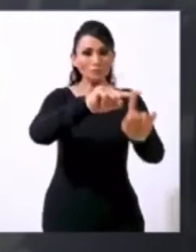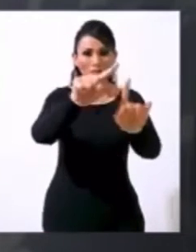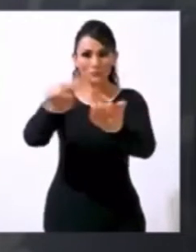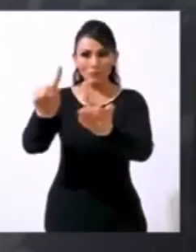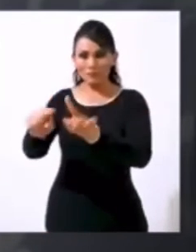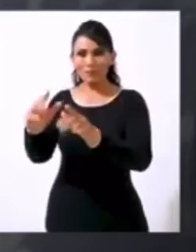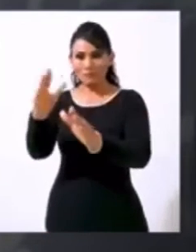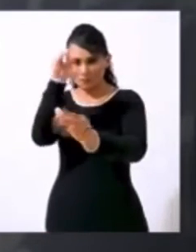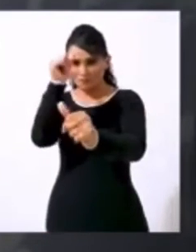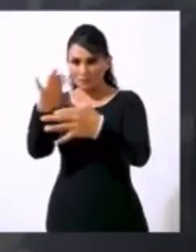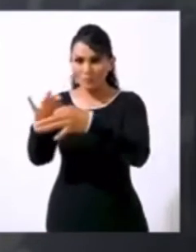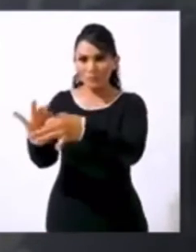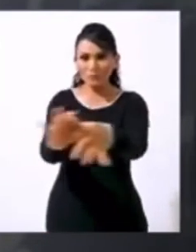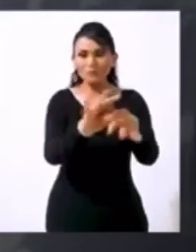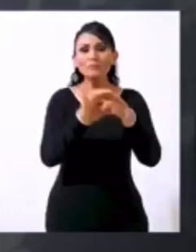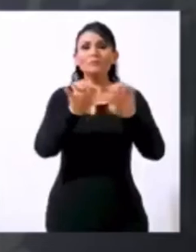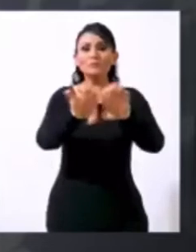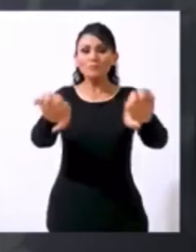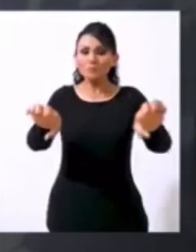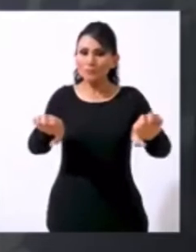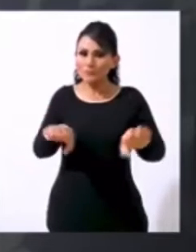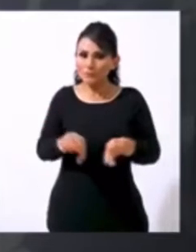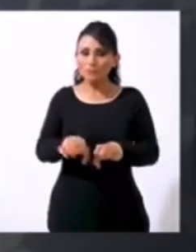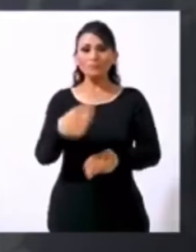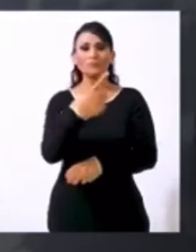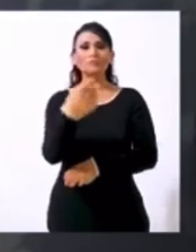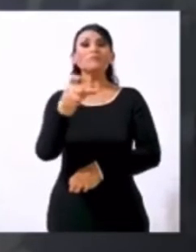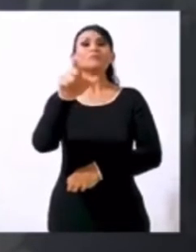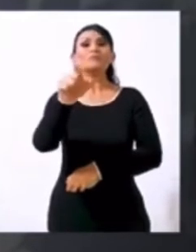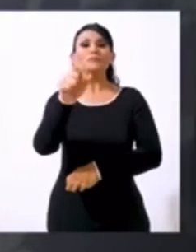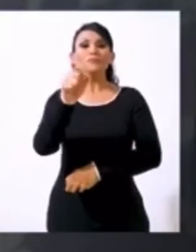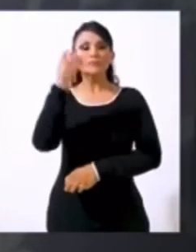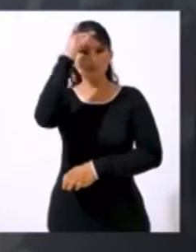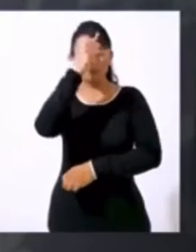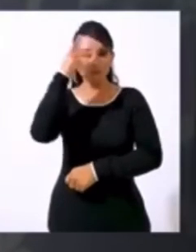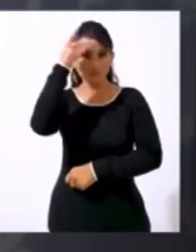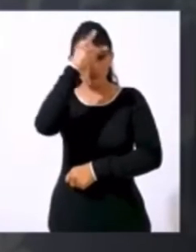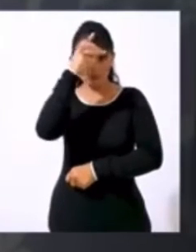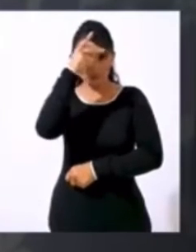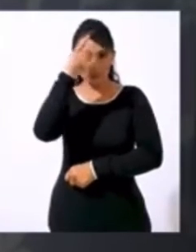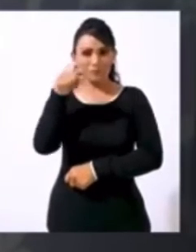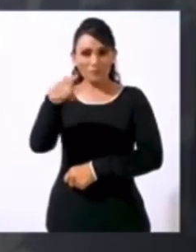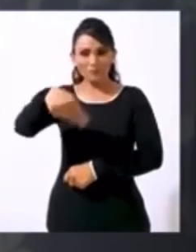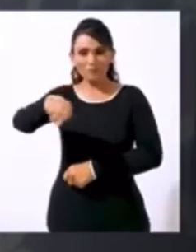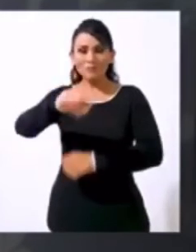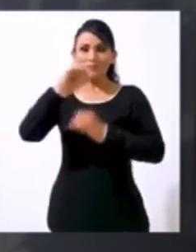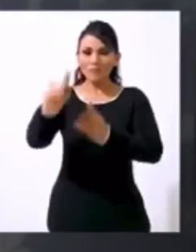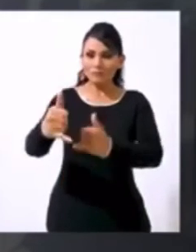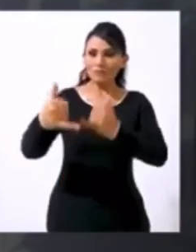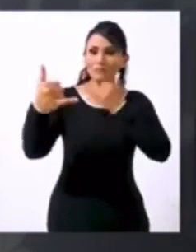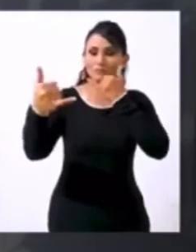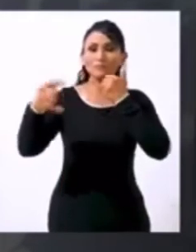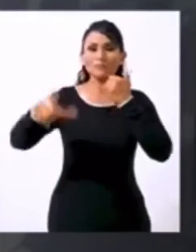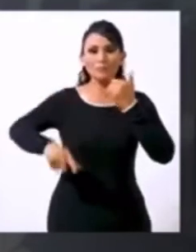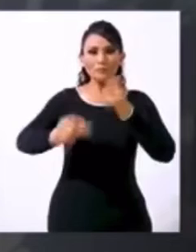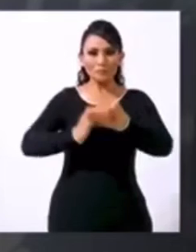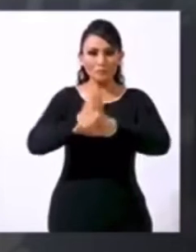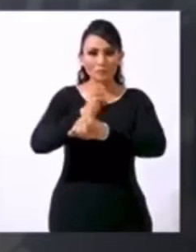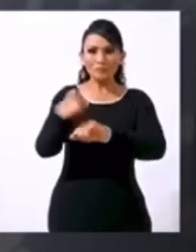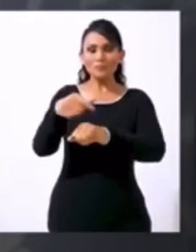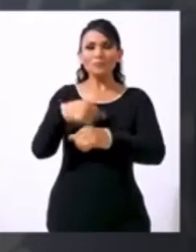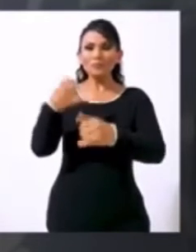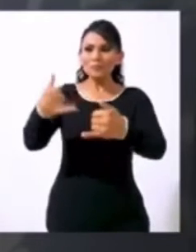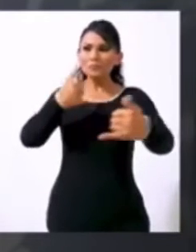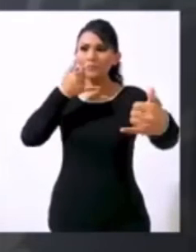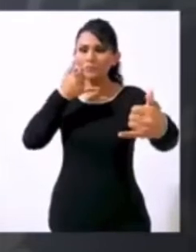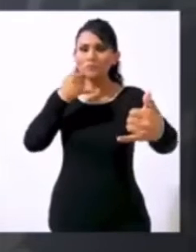un equipo conformado por 120 psicólogos al call center del gobierno del estado, quienes se suman